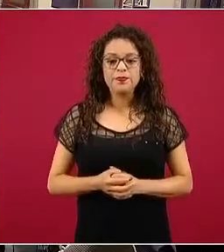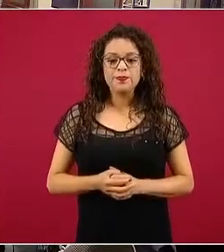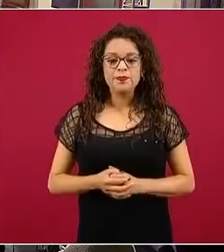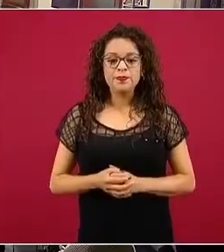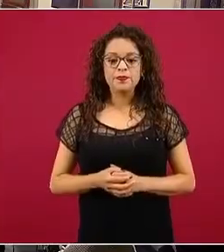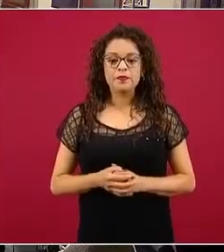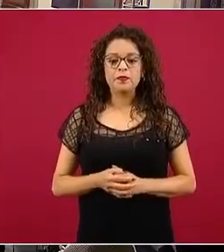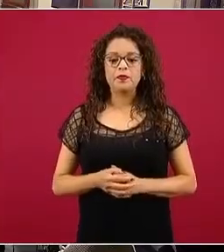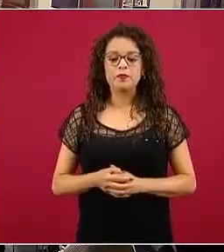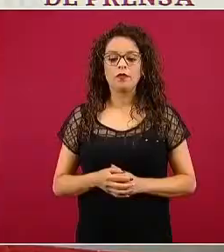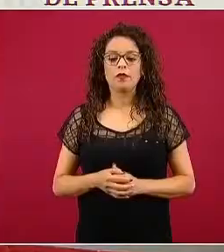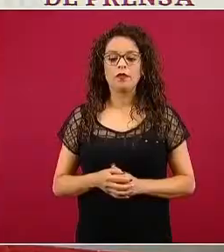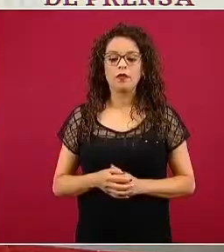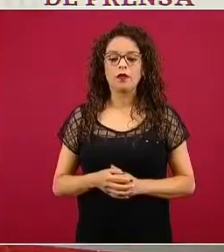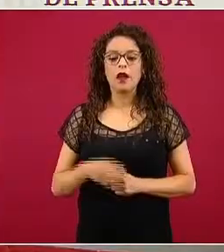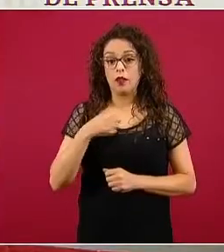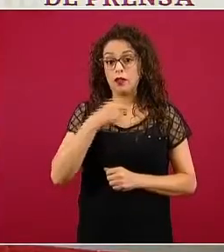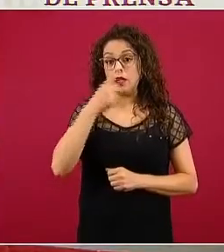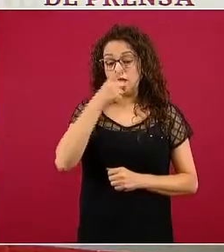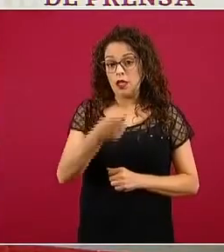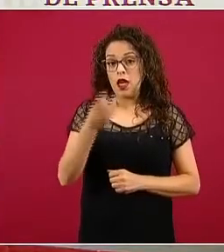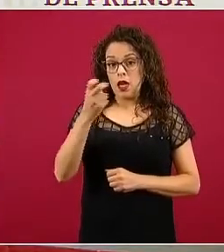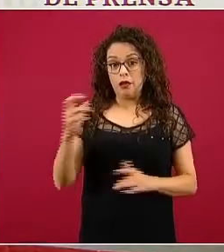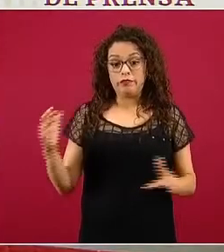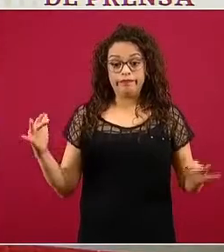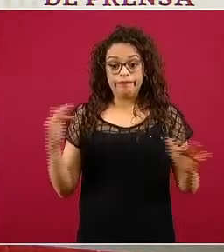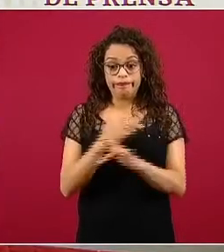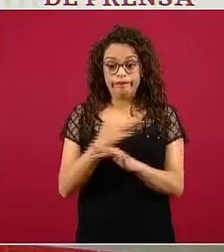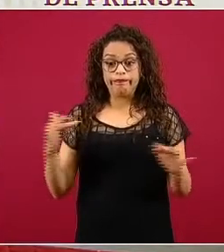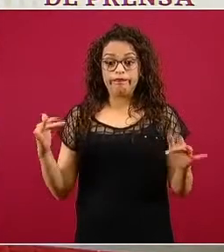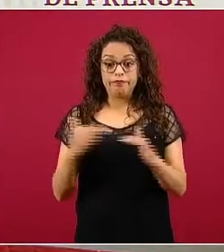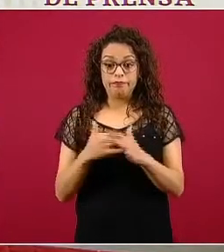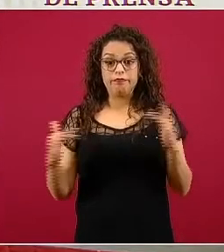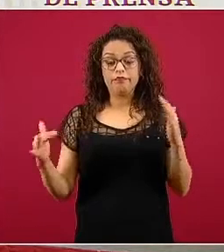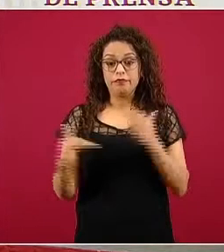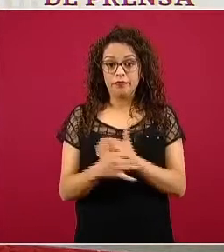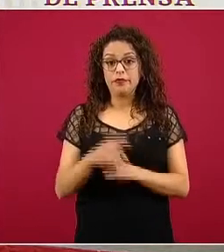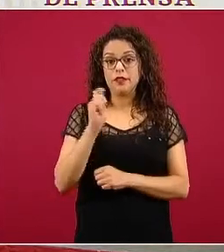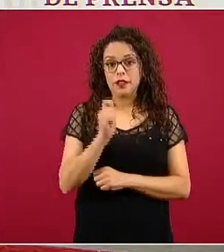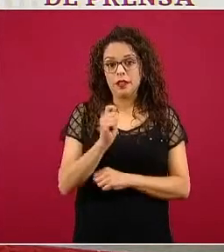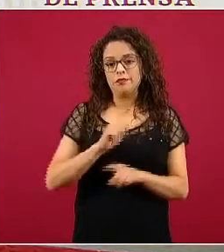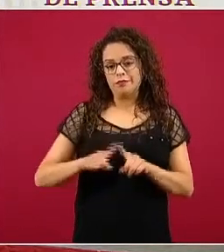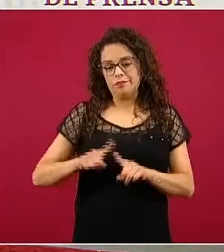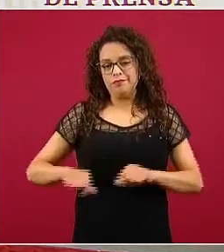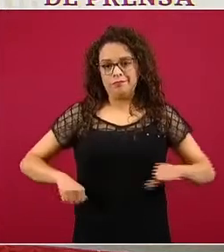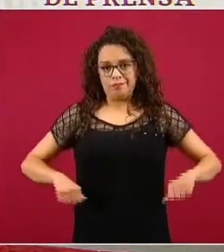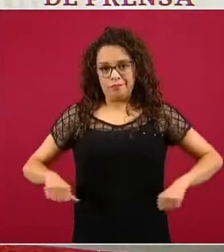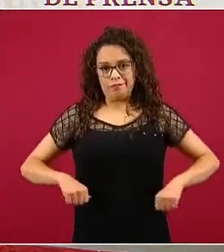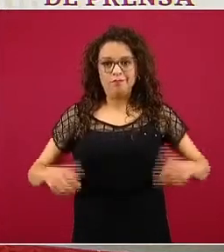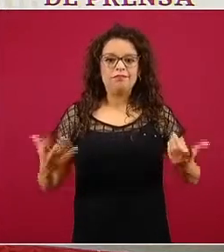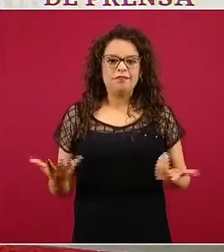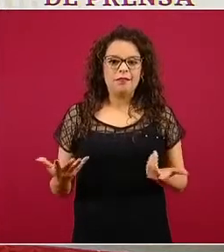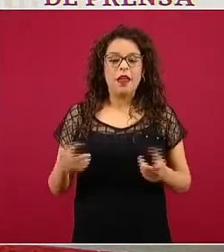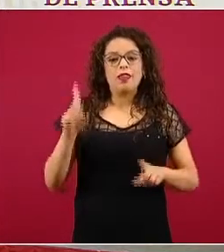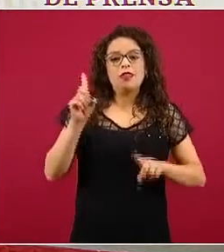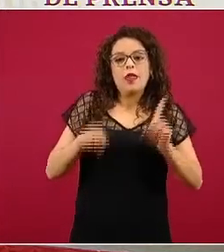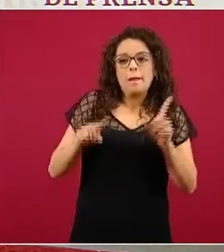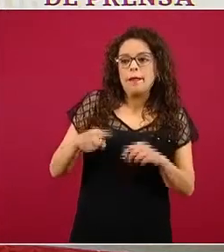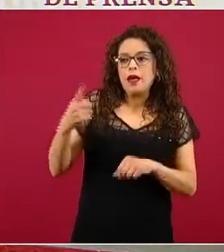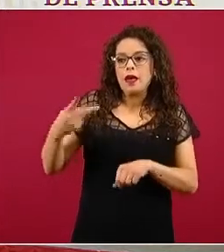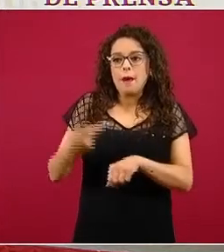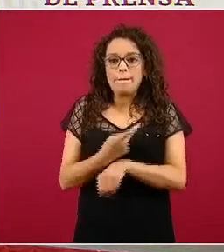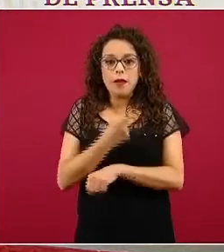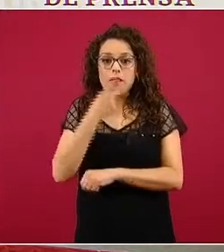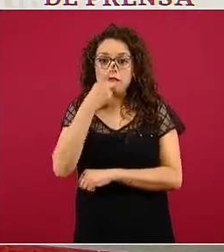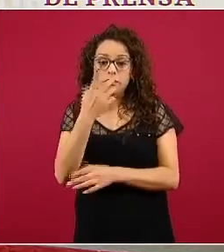Como le decía, la movilidad es un reflejo del resto de las actividades. Entonces, más bien, lo que sucede, y según nos digan las